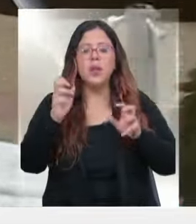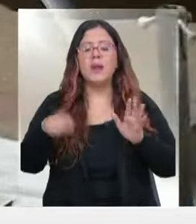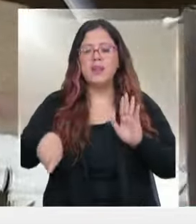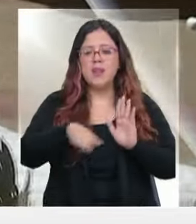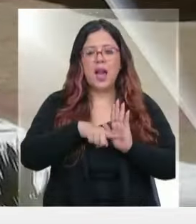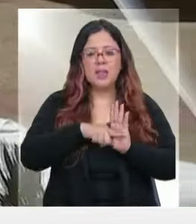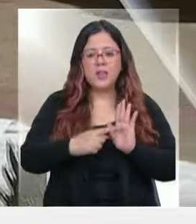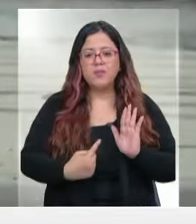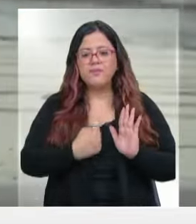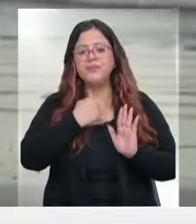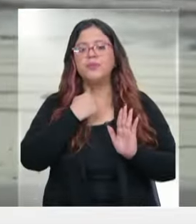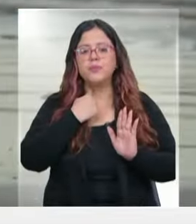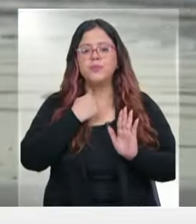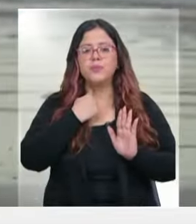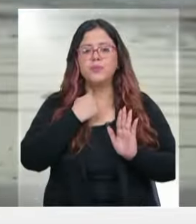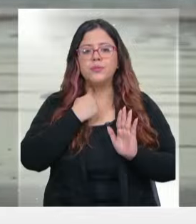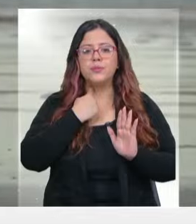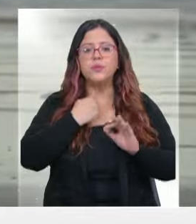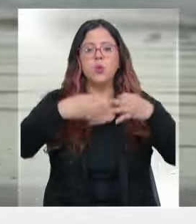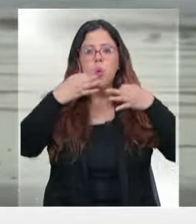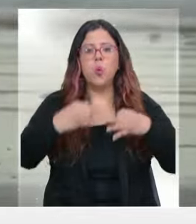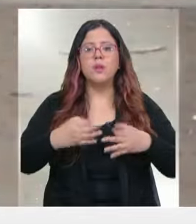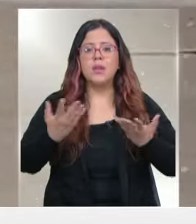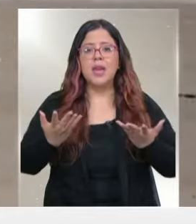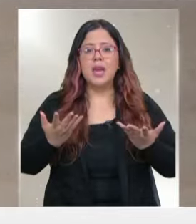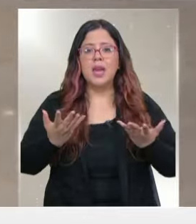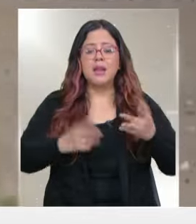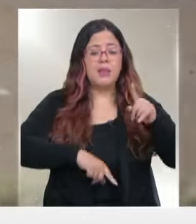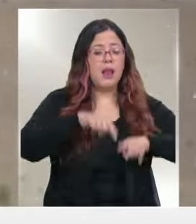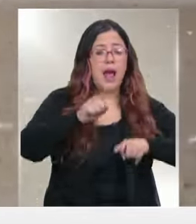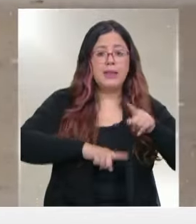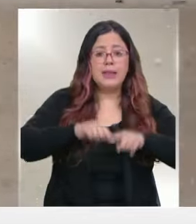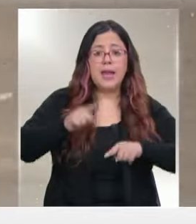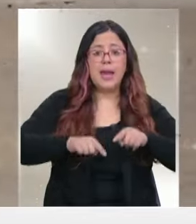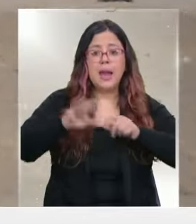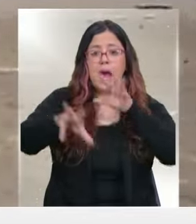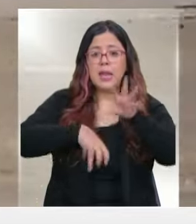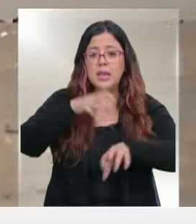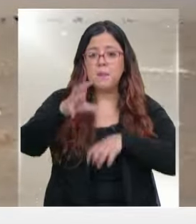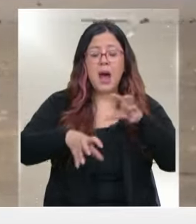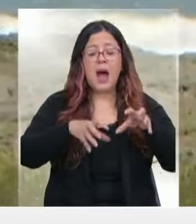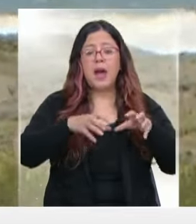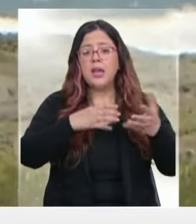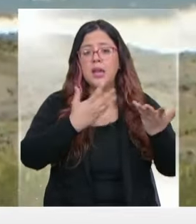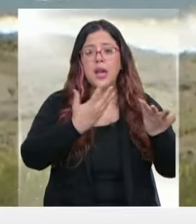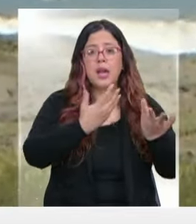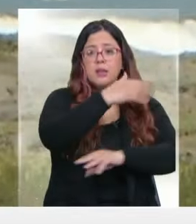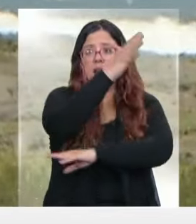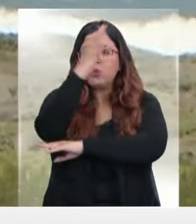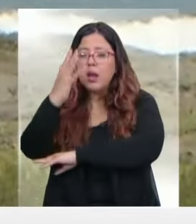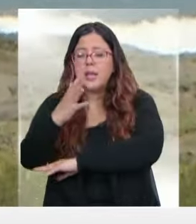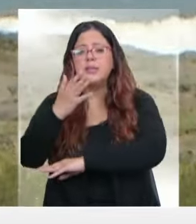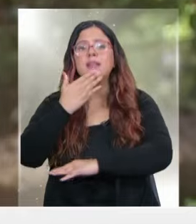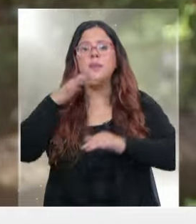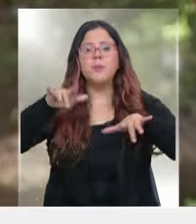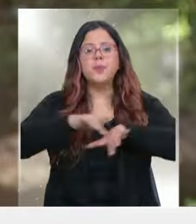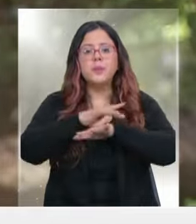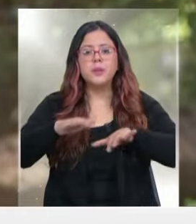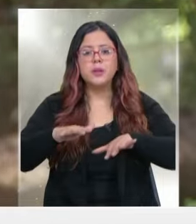negativa sobre los ecosistemas terrestres, pero también sobre los ecosistemas marinos. El humedal es un ecosistema costero